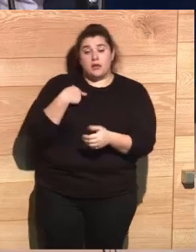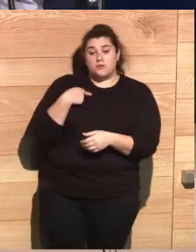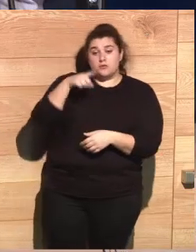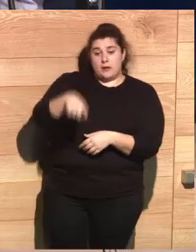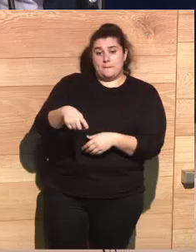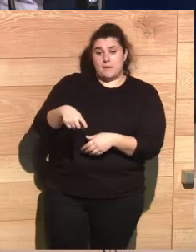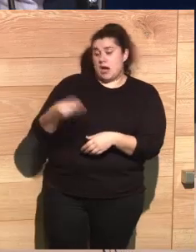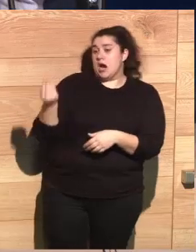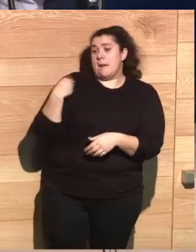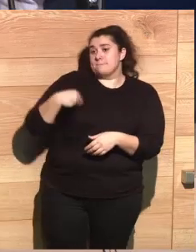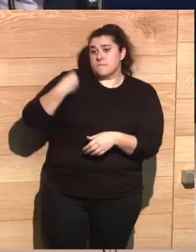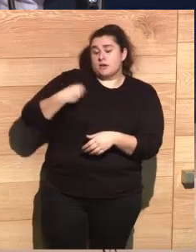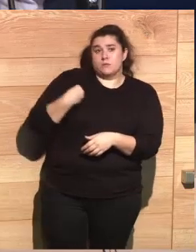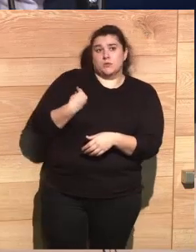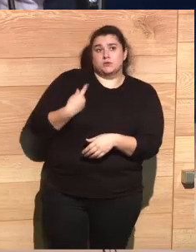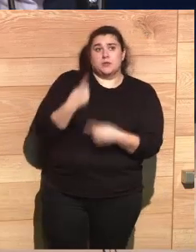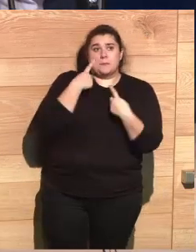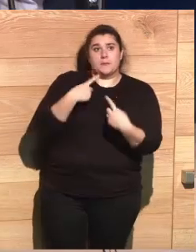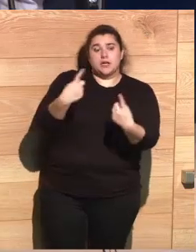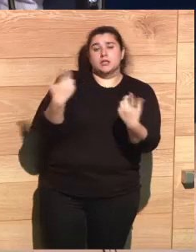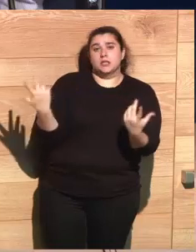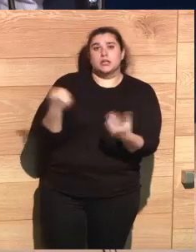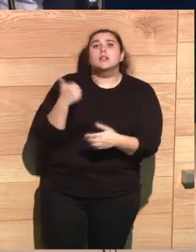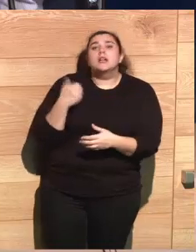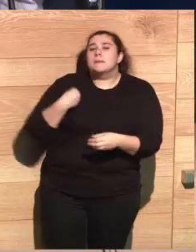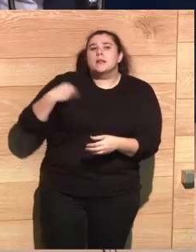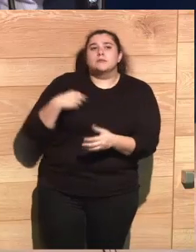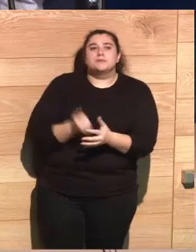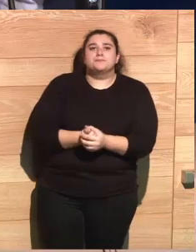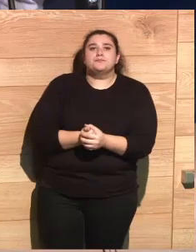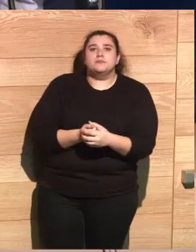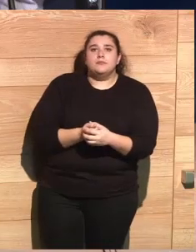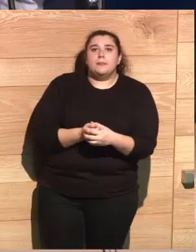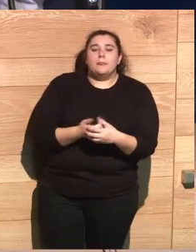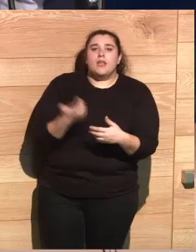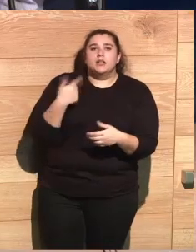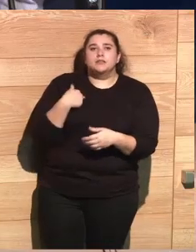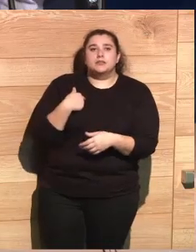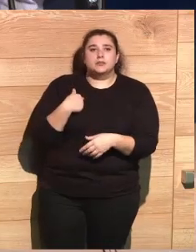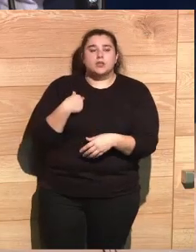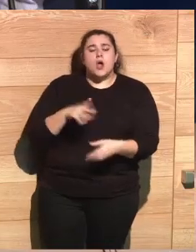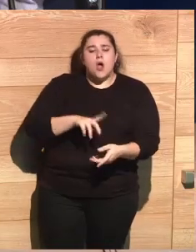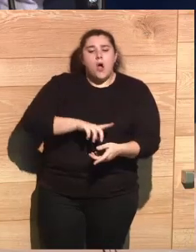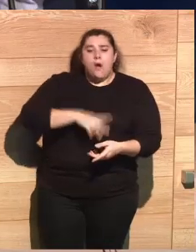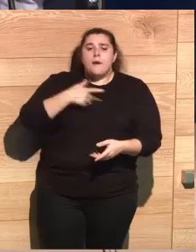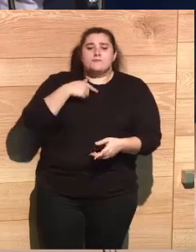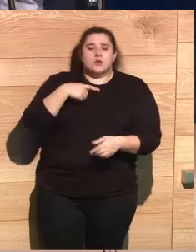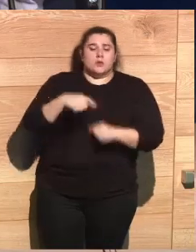tuve un Amstrad 64 con cinta y aunque no llegué a hackearlo